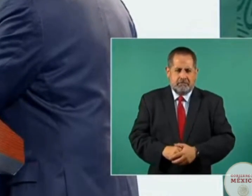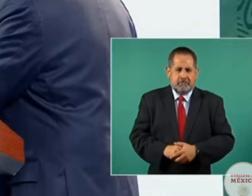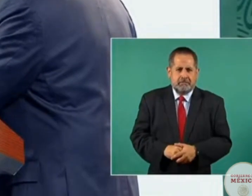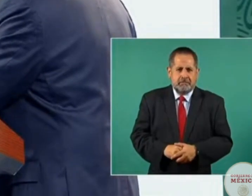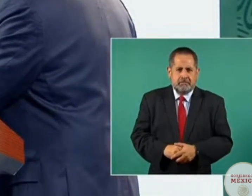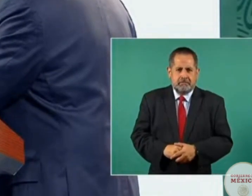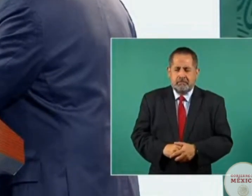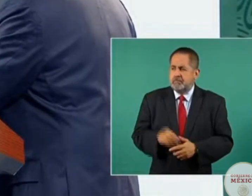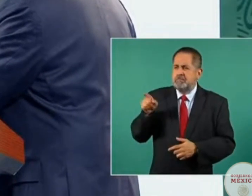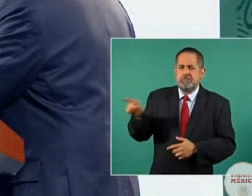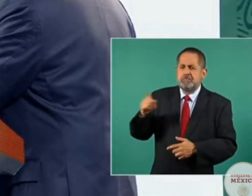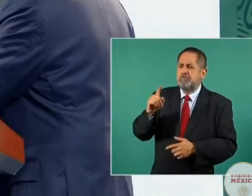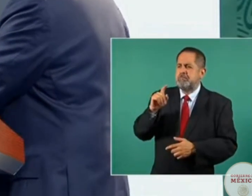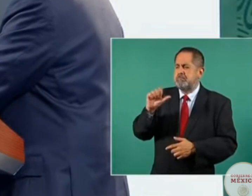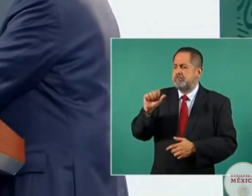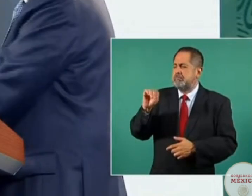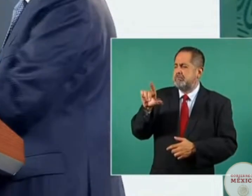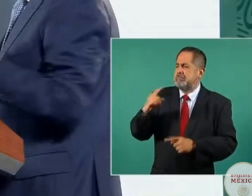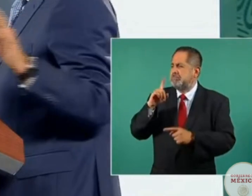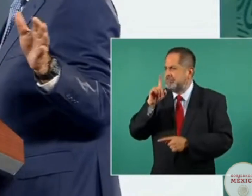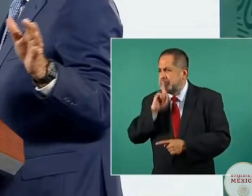Con mentiras y con testigos.